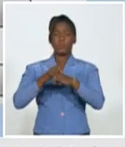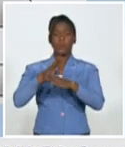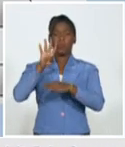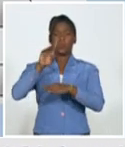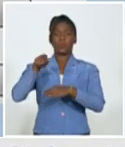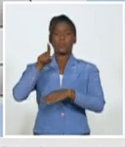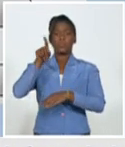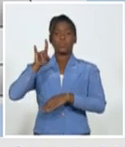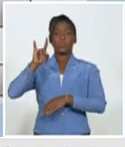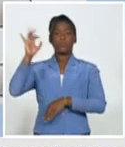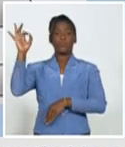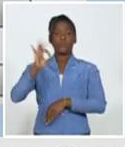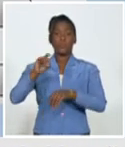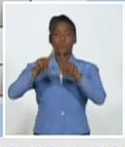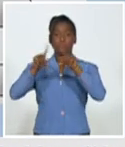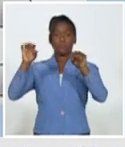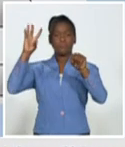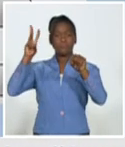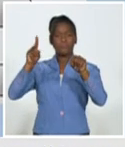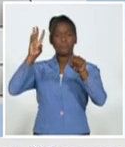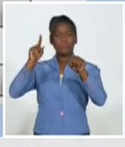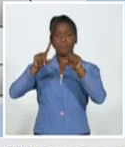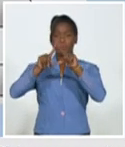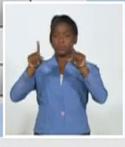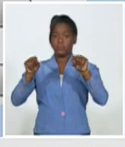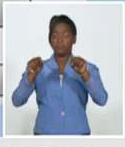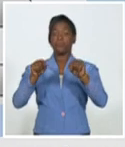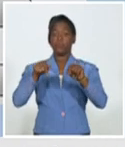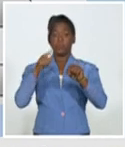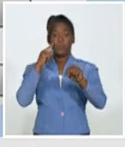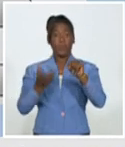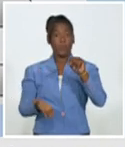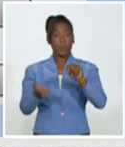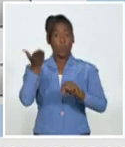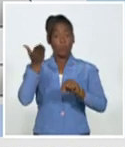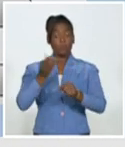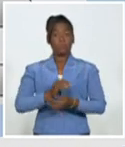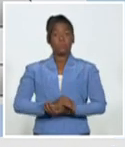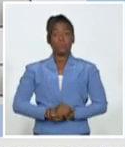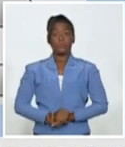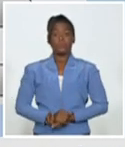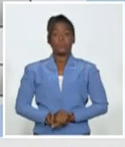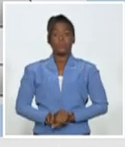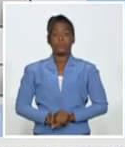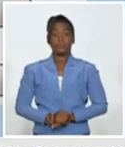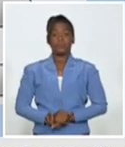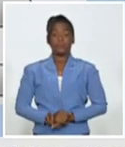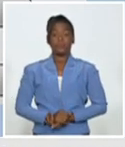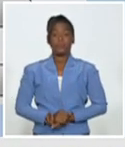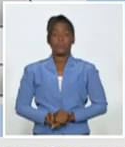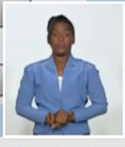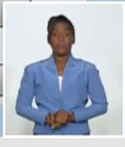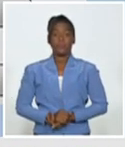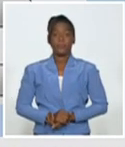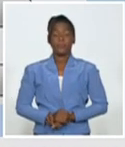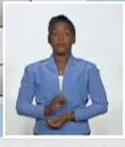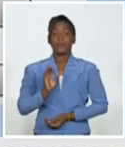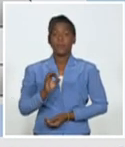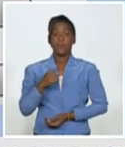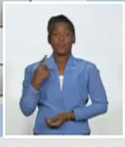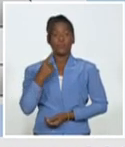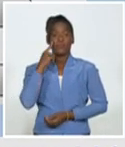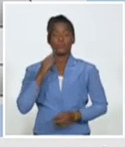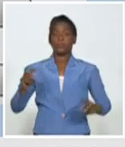4,19%, superior al del día de ayer. Ya con este comportamiento de los estudios realizados